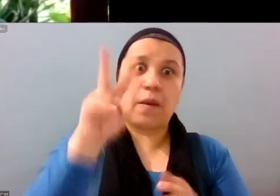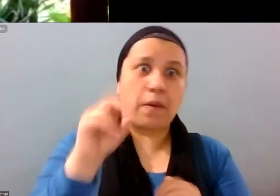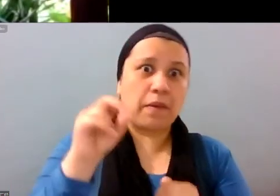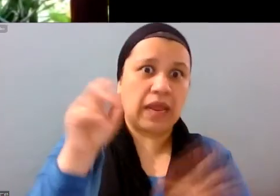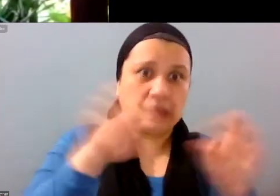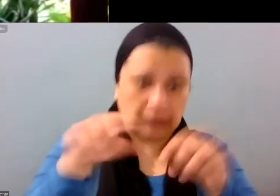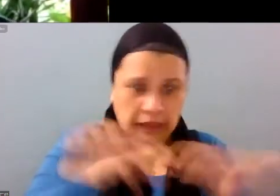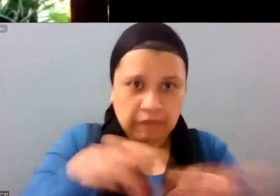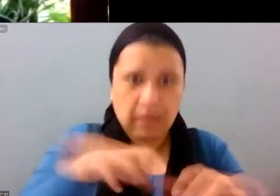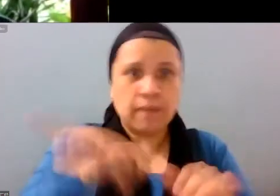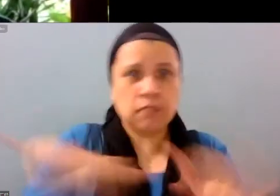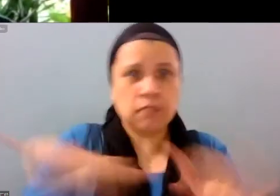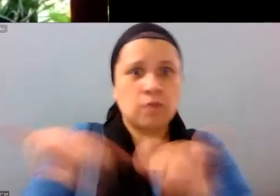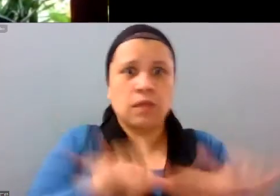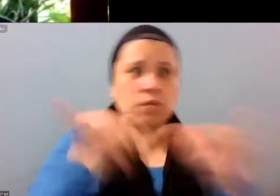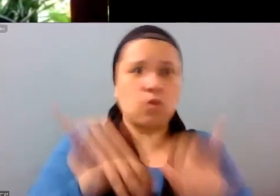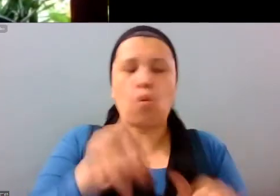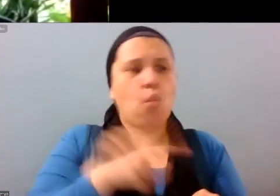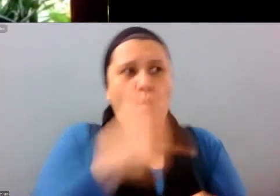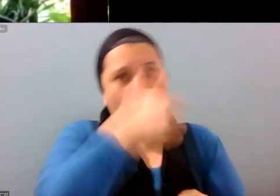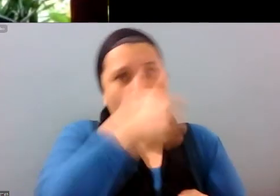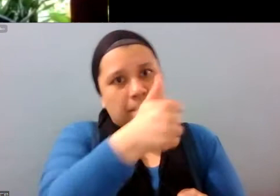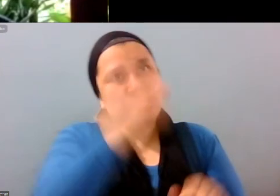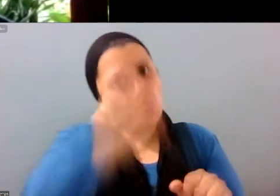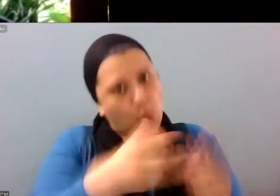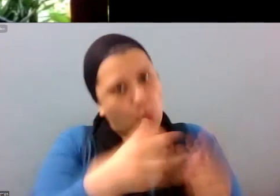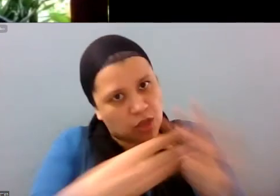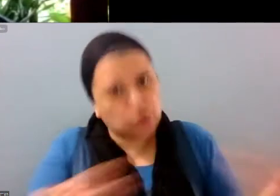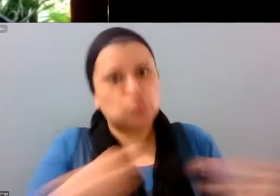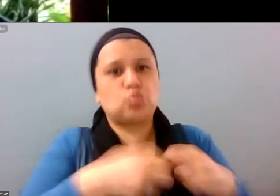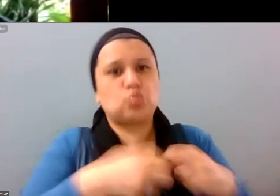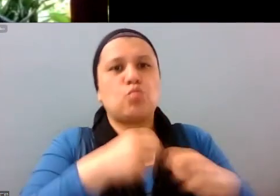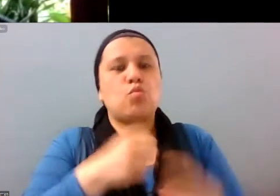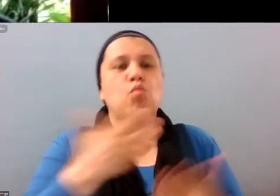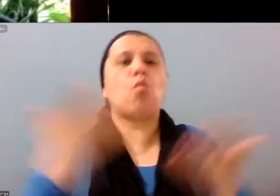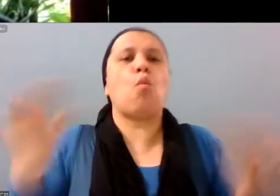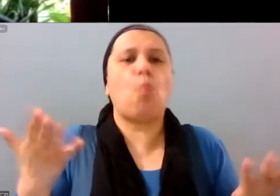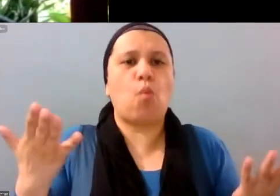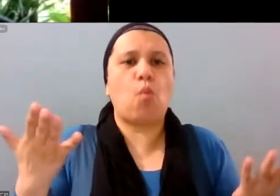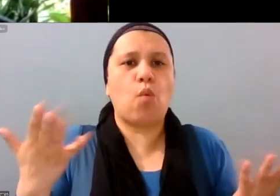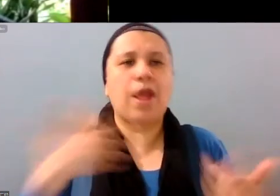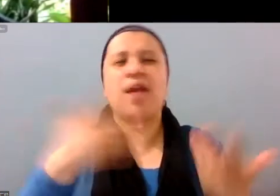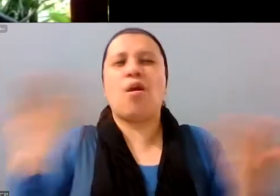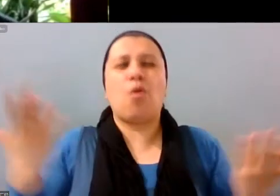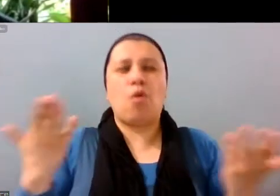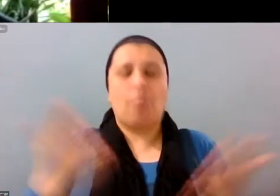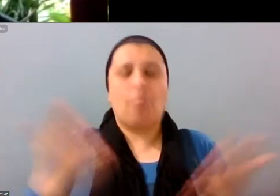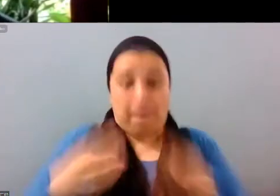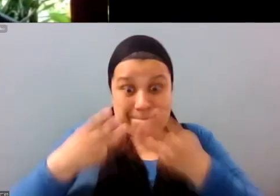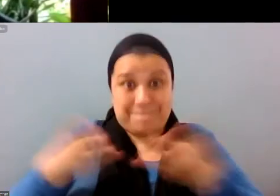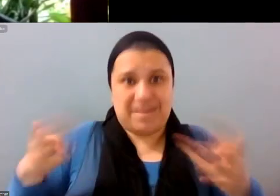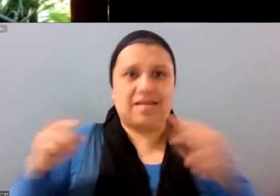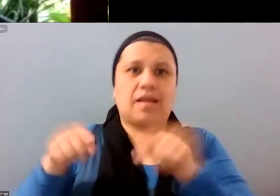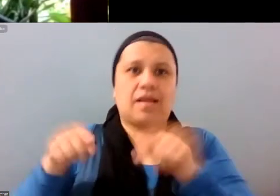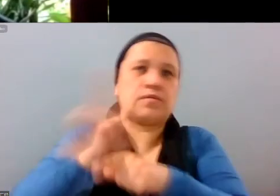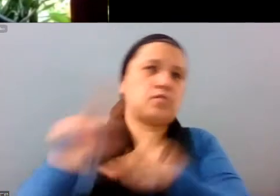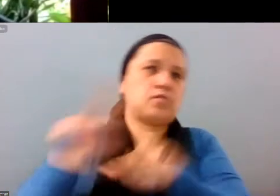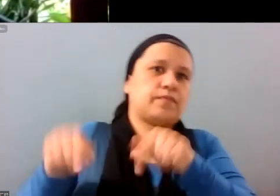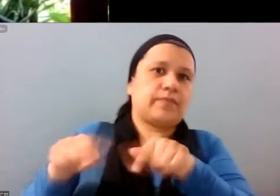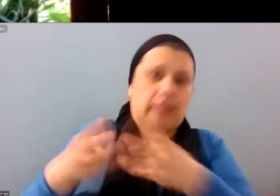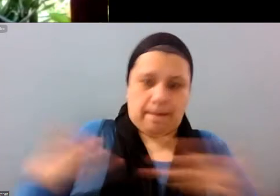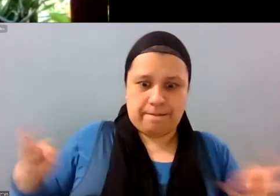tenga la capacidad de resolver esos problemas y eso se logra a través de los materiales los materiales en educación a